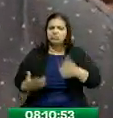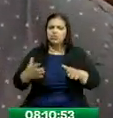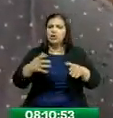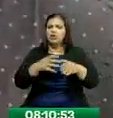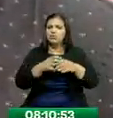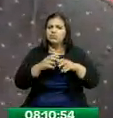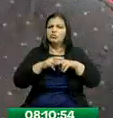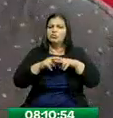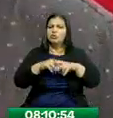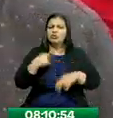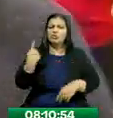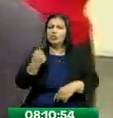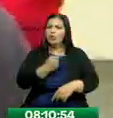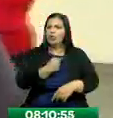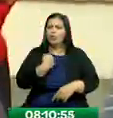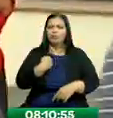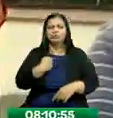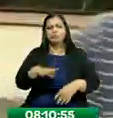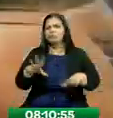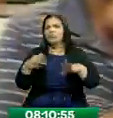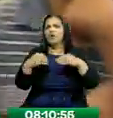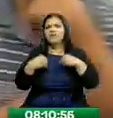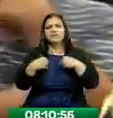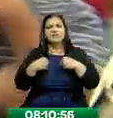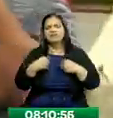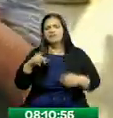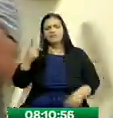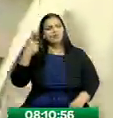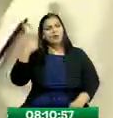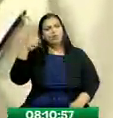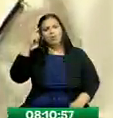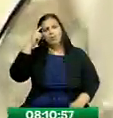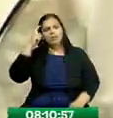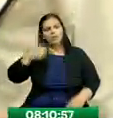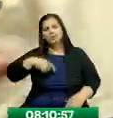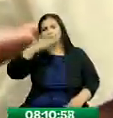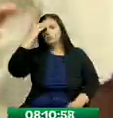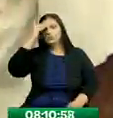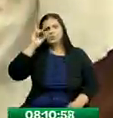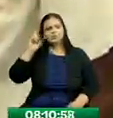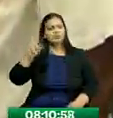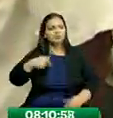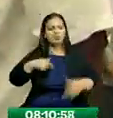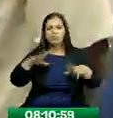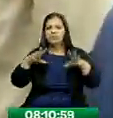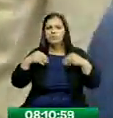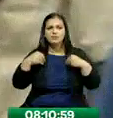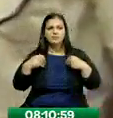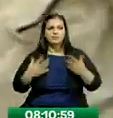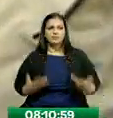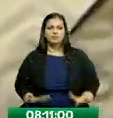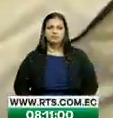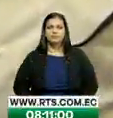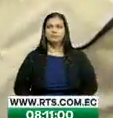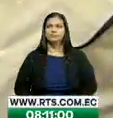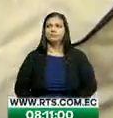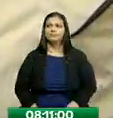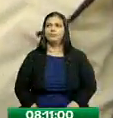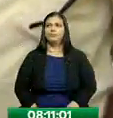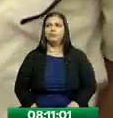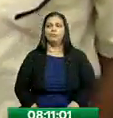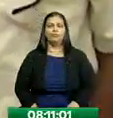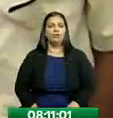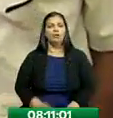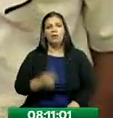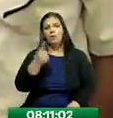hecho él. Caballero, dicen que es prohibido cerrar las calles, avenidas principales, pueden ir personas detenidas, pero ustedes están planificando dirigirse hacia